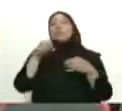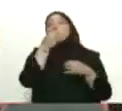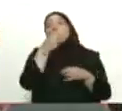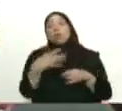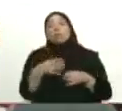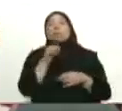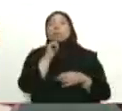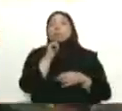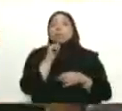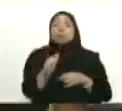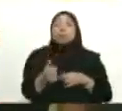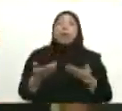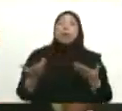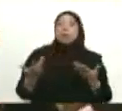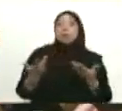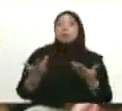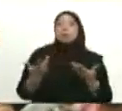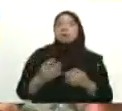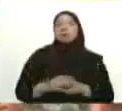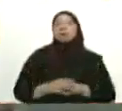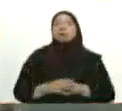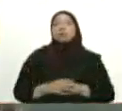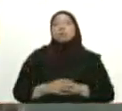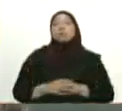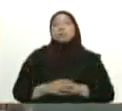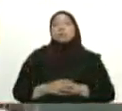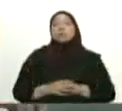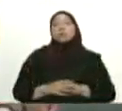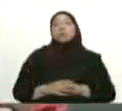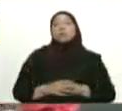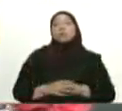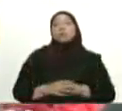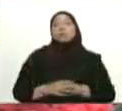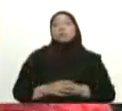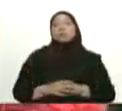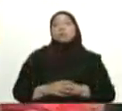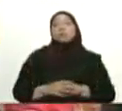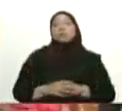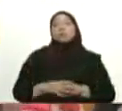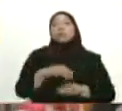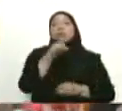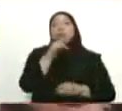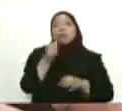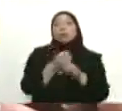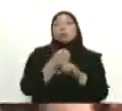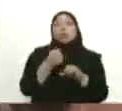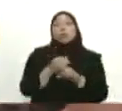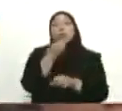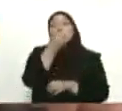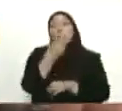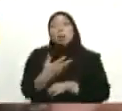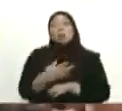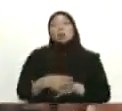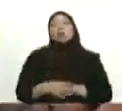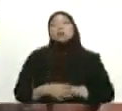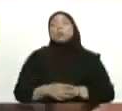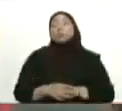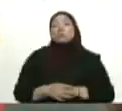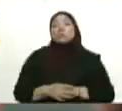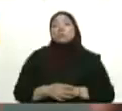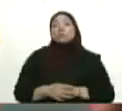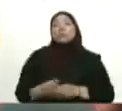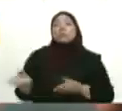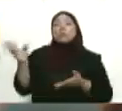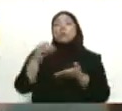las buenas ustedes también lo dijeron verdad ni por las buenas no